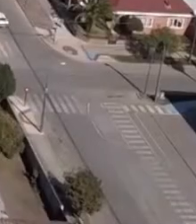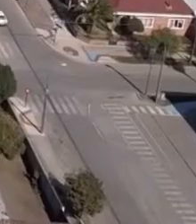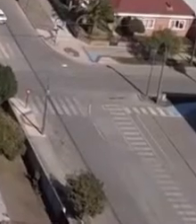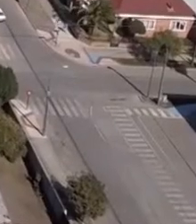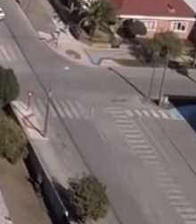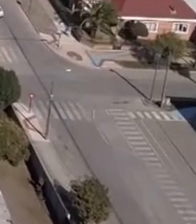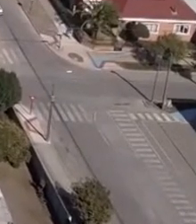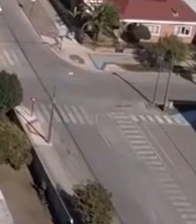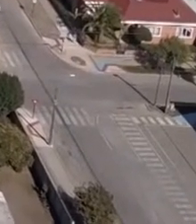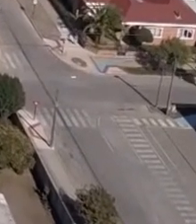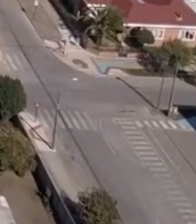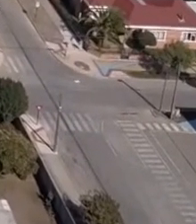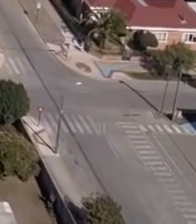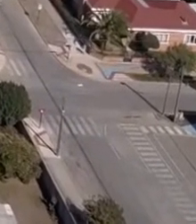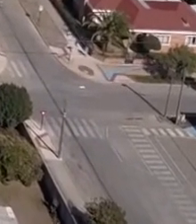Thank you.